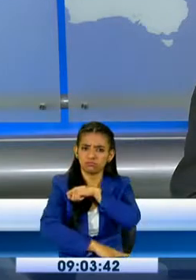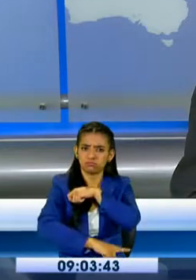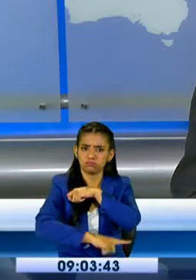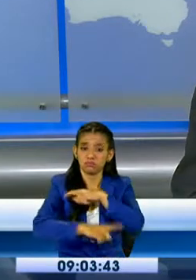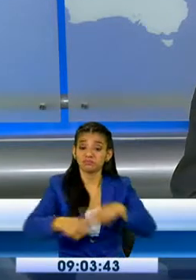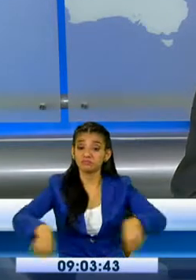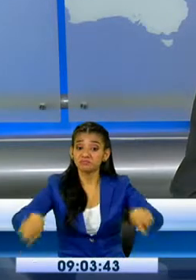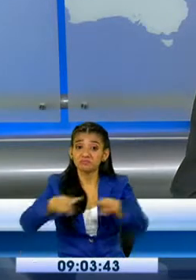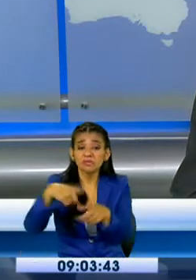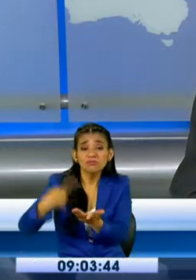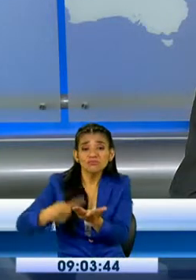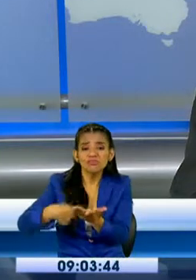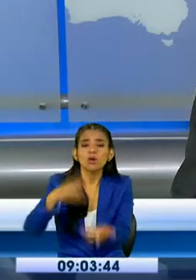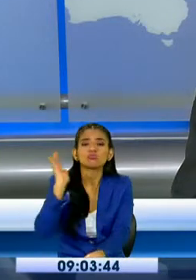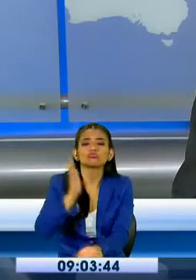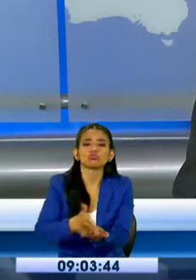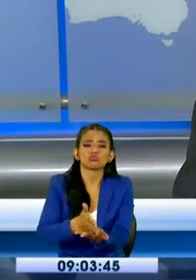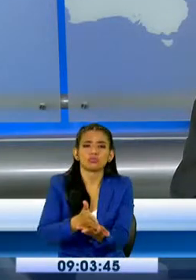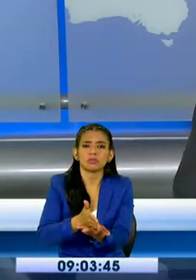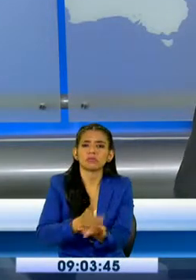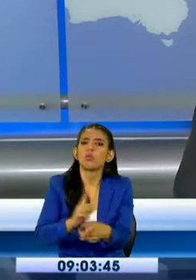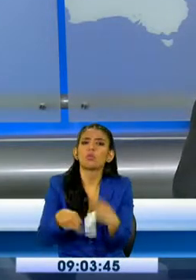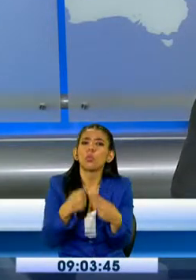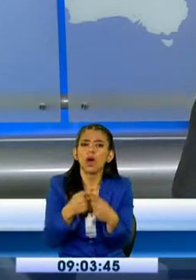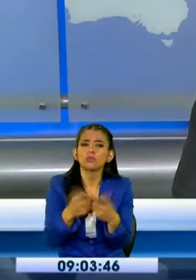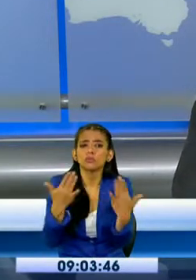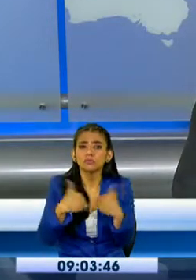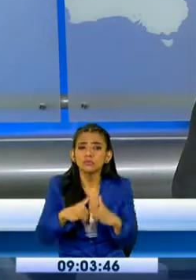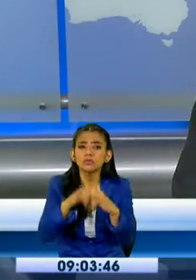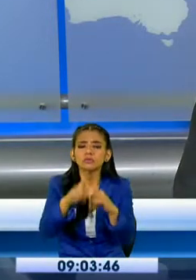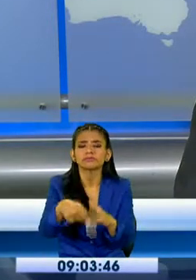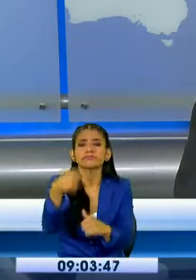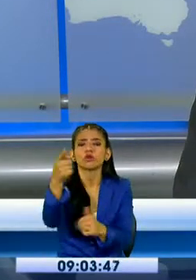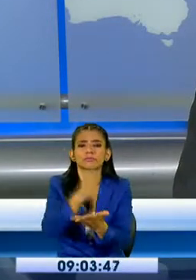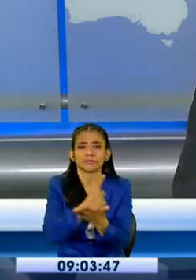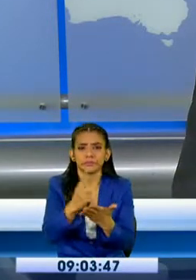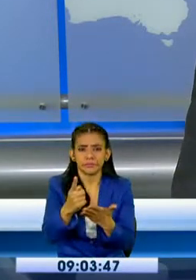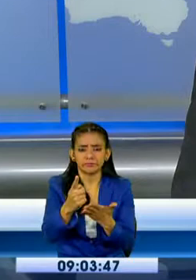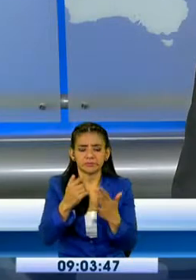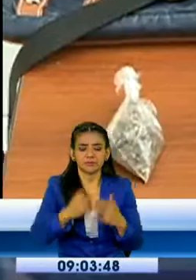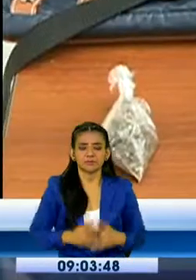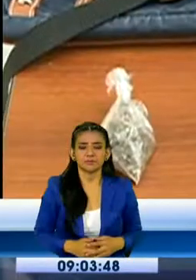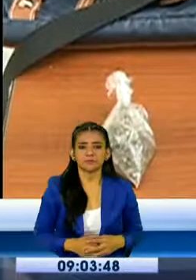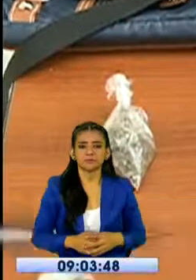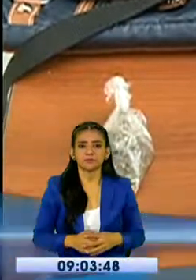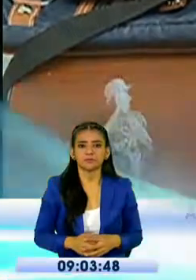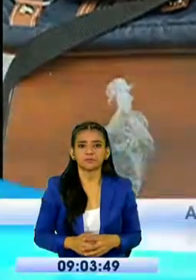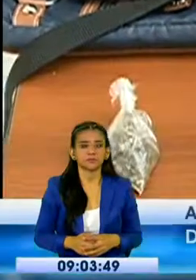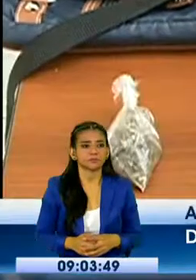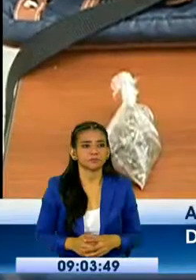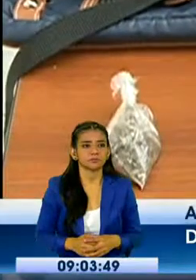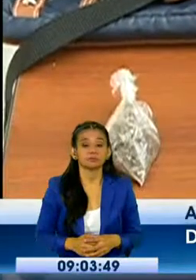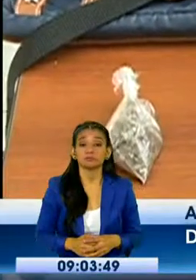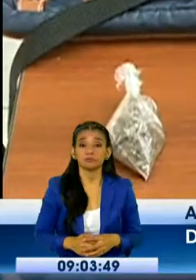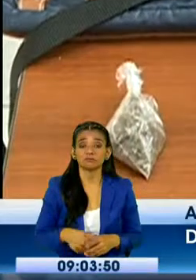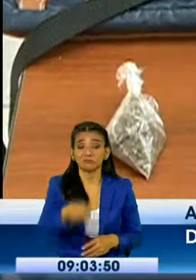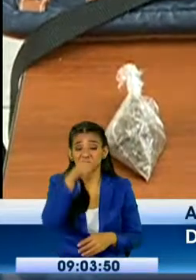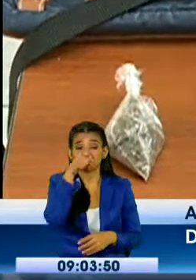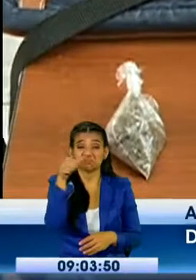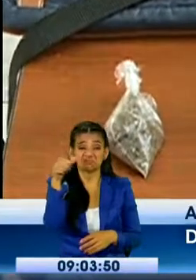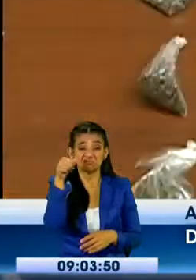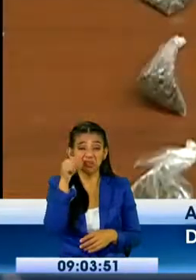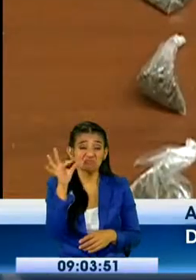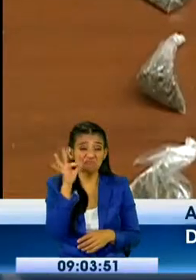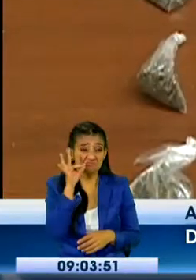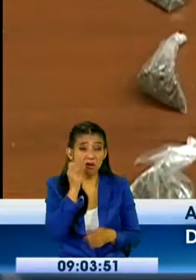fue suspendida y se espera retomar el tema la próxima semana. Miremos un informe. Luchar contra las drogas y el